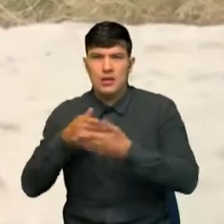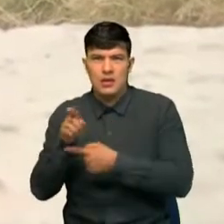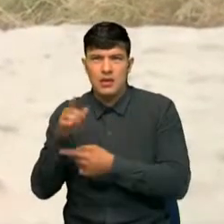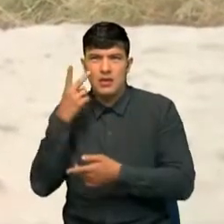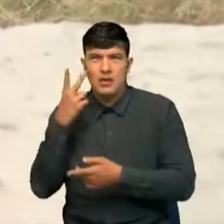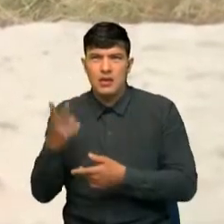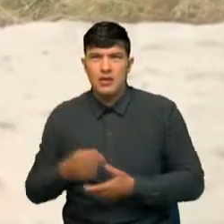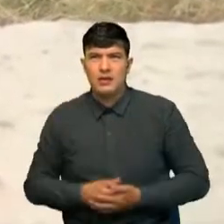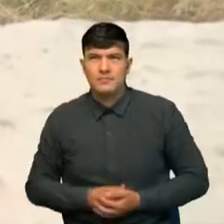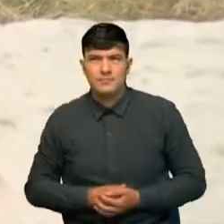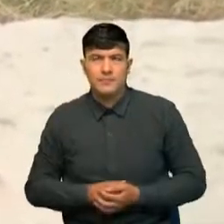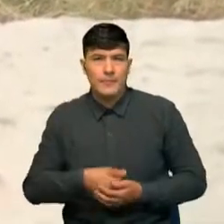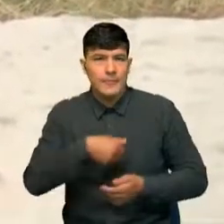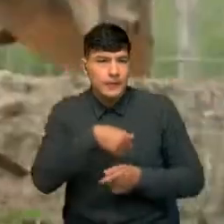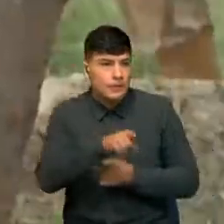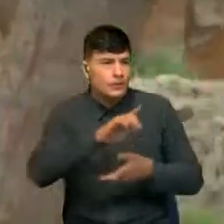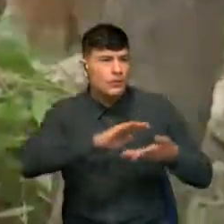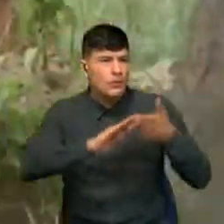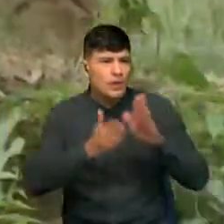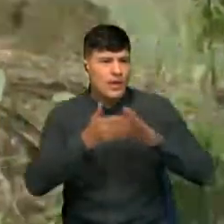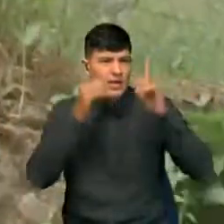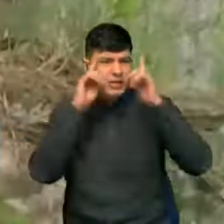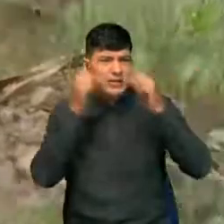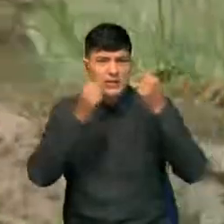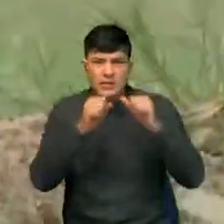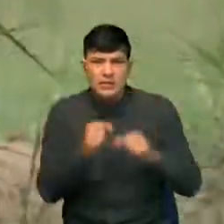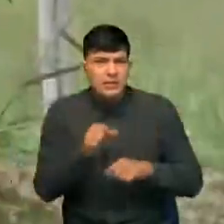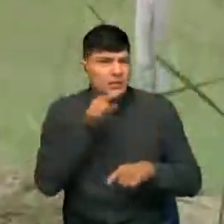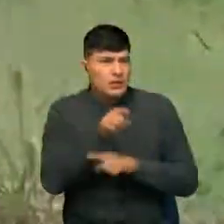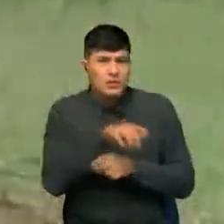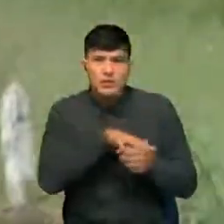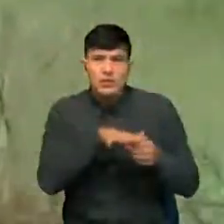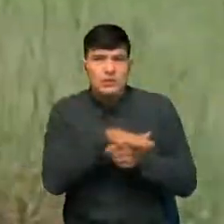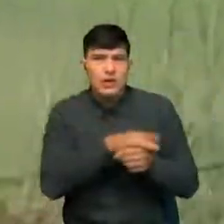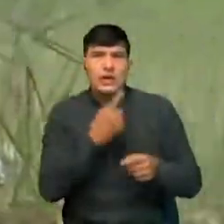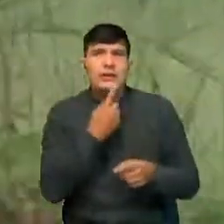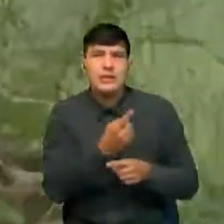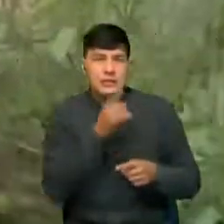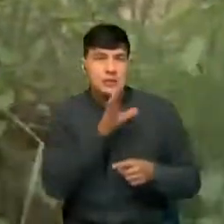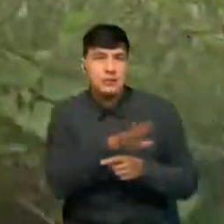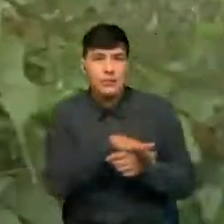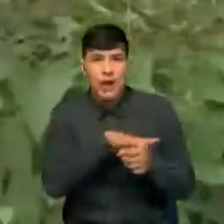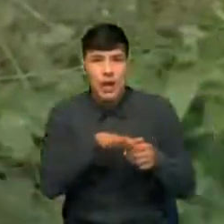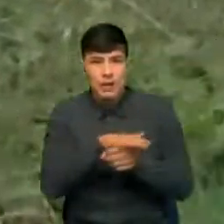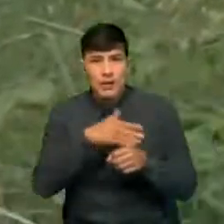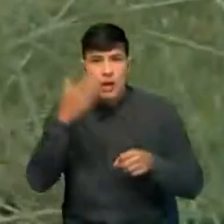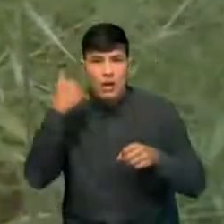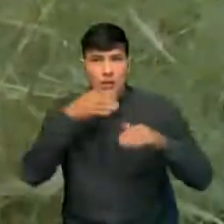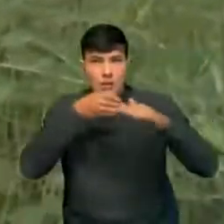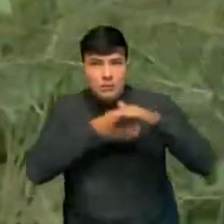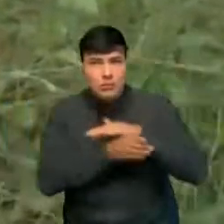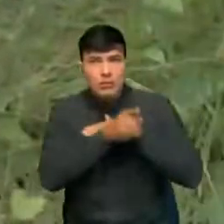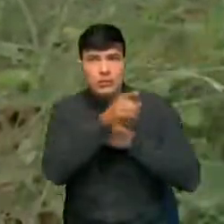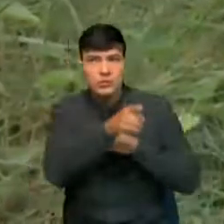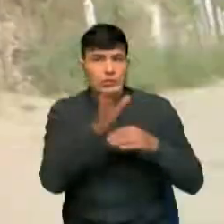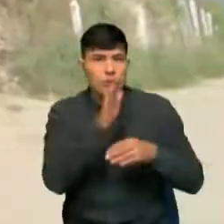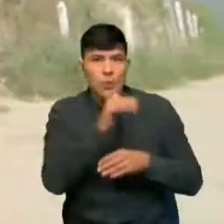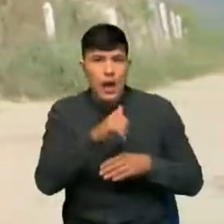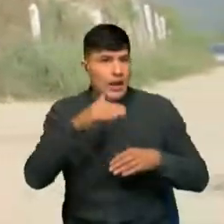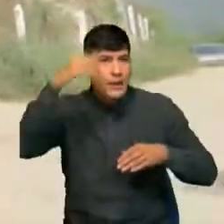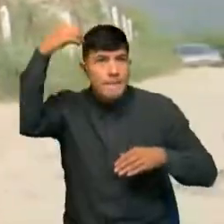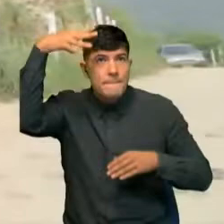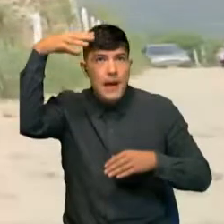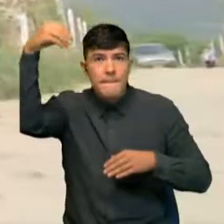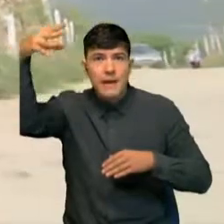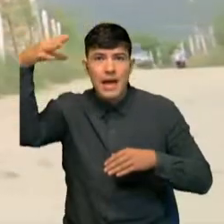camiseta marrón. La comunidad desesperada ante esta situación señala que el barrio tiene varias entradas destapadas y sin iluminación, lo